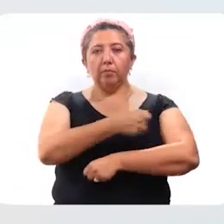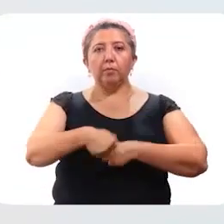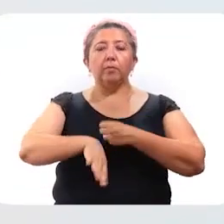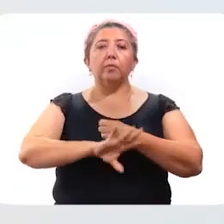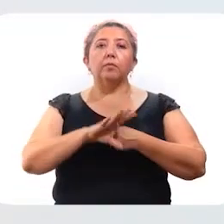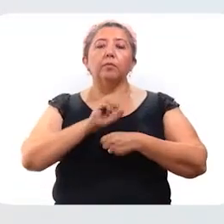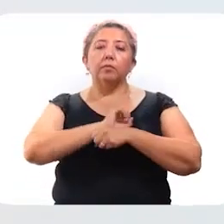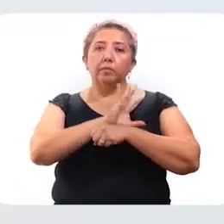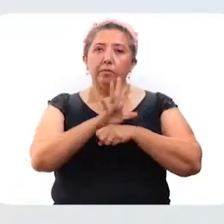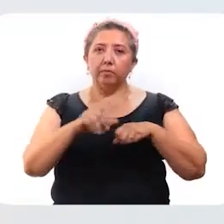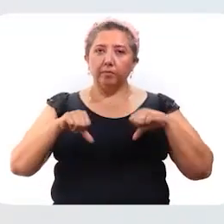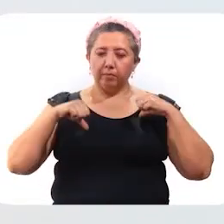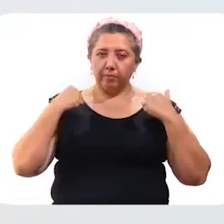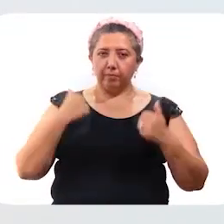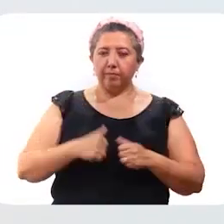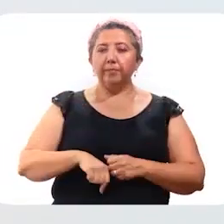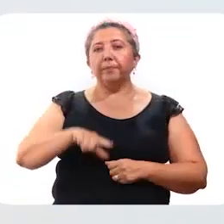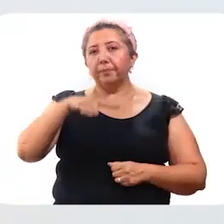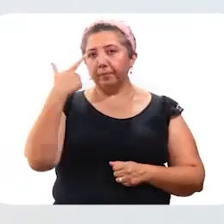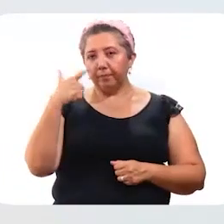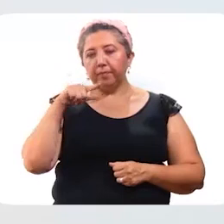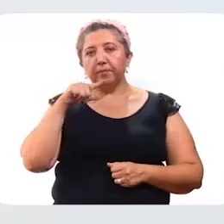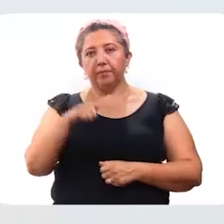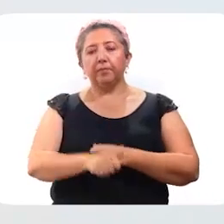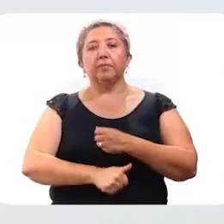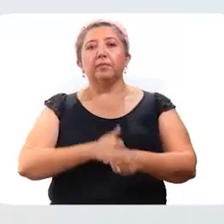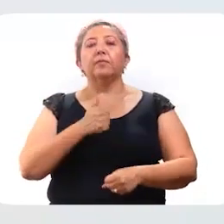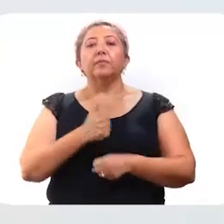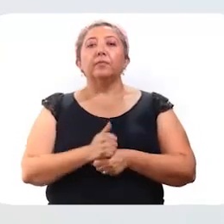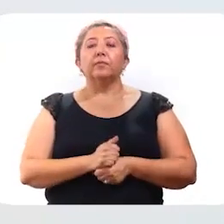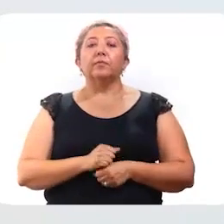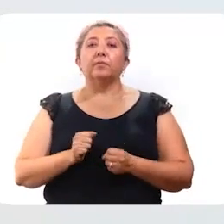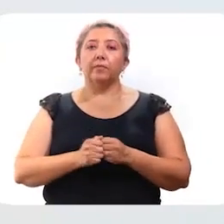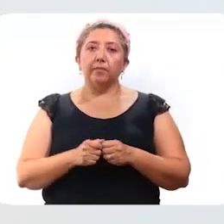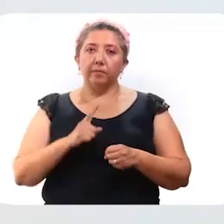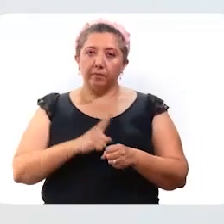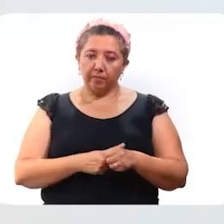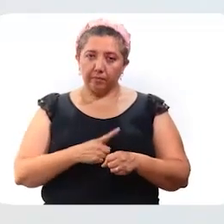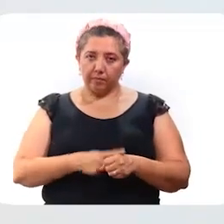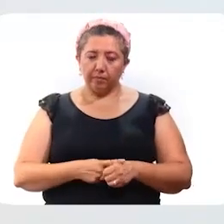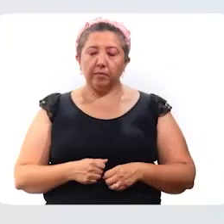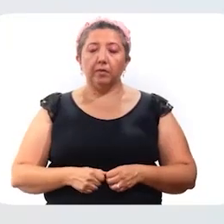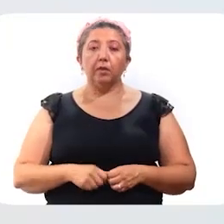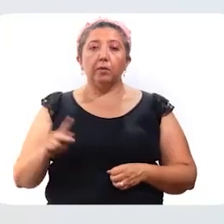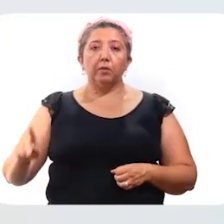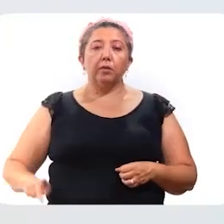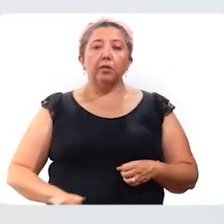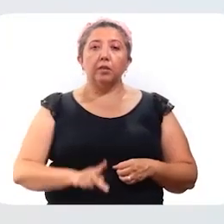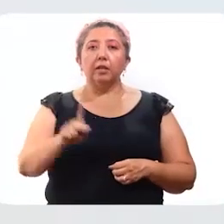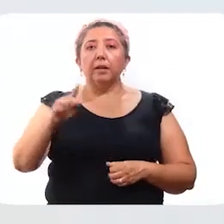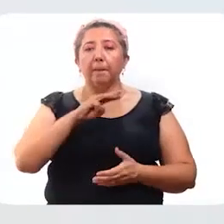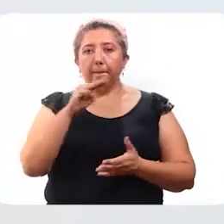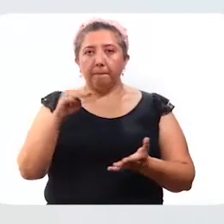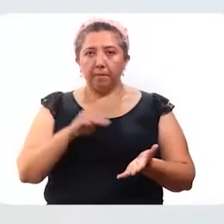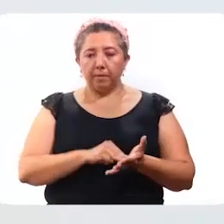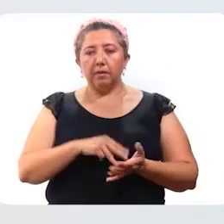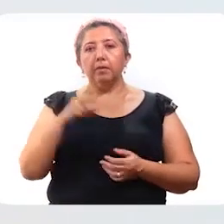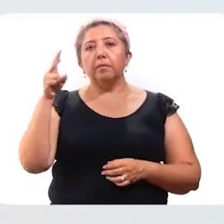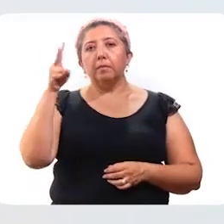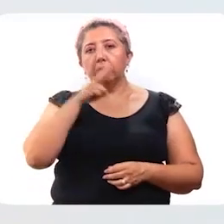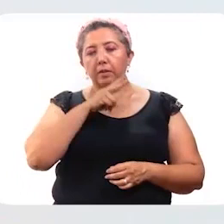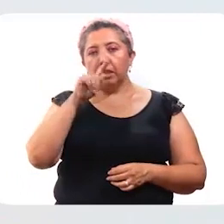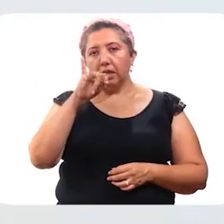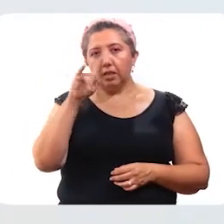el coronavirus a adolescentes de 12 a 17 años con comorbilidades de los municipios de Mérida,